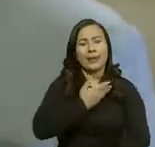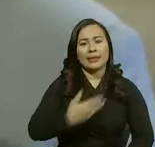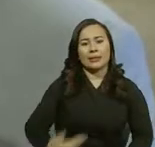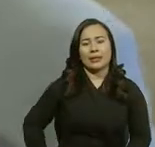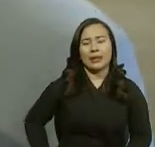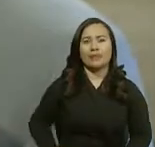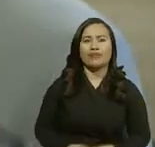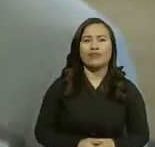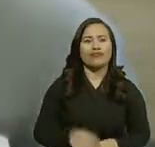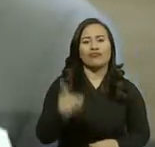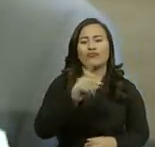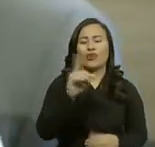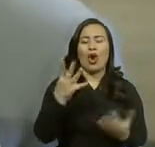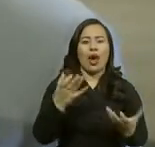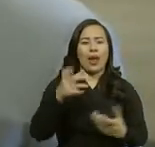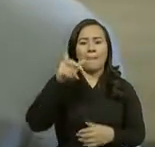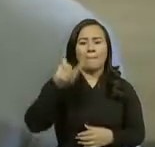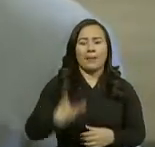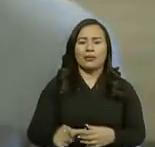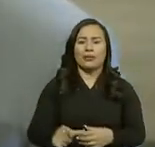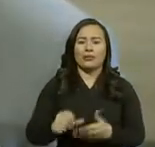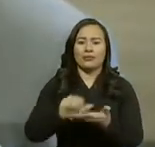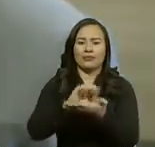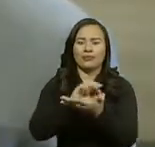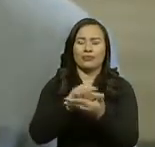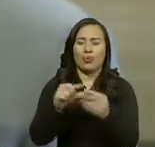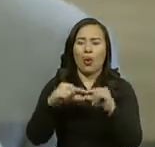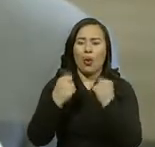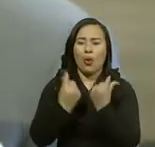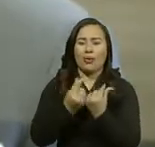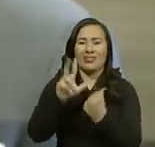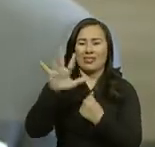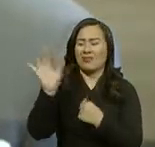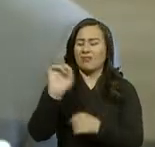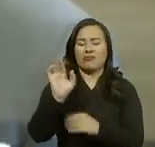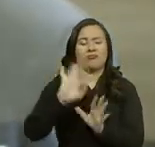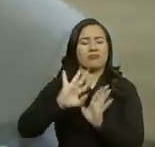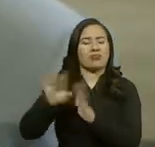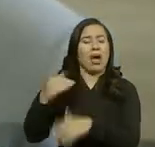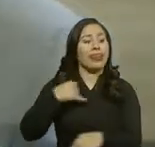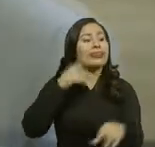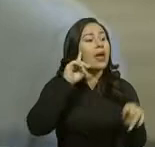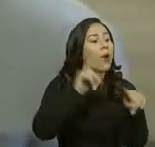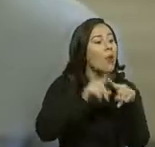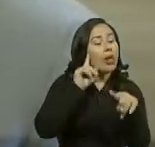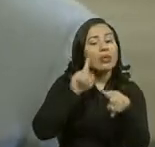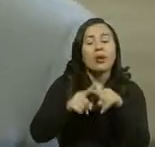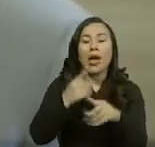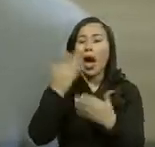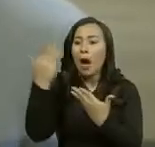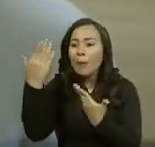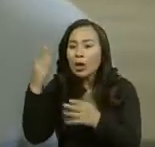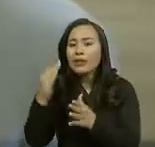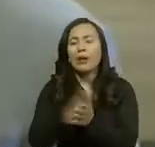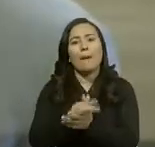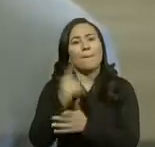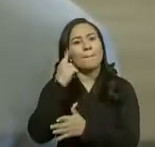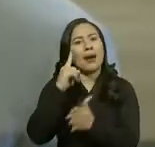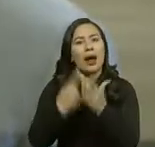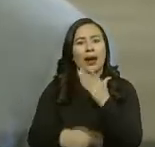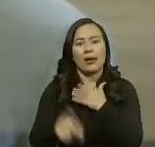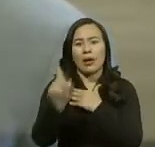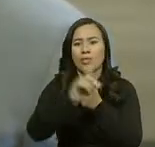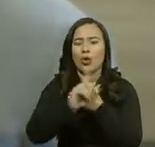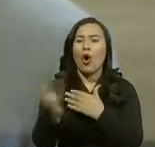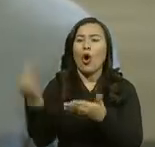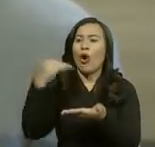de Alianza País, que sean nombres concertados con las bancadas políticas para que no vuelva a ocurrir lo que ya está